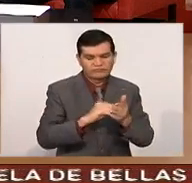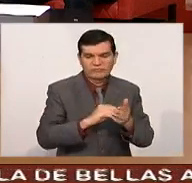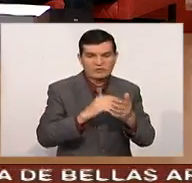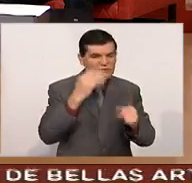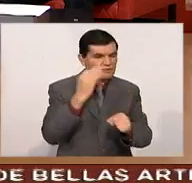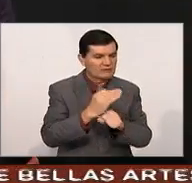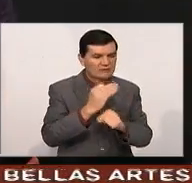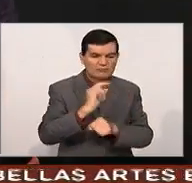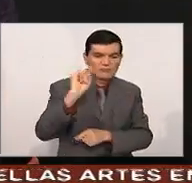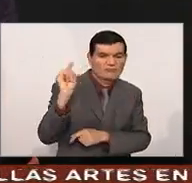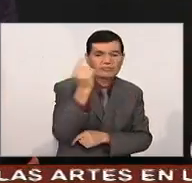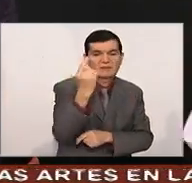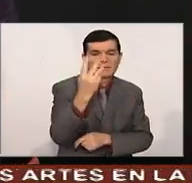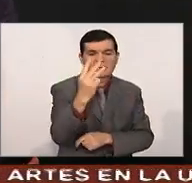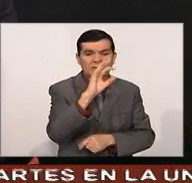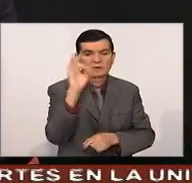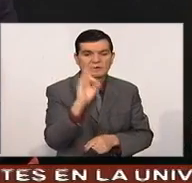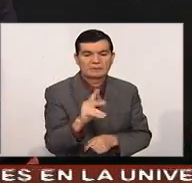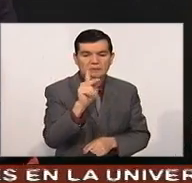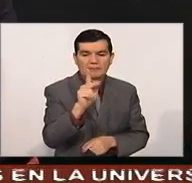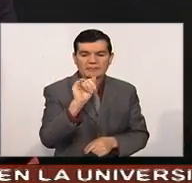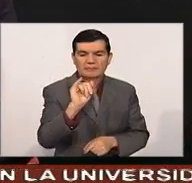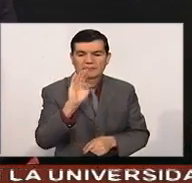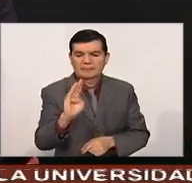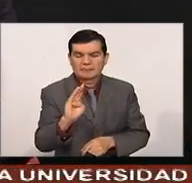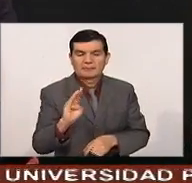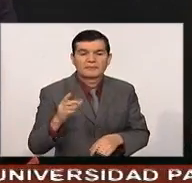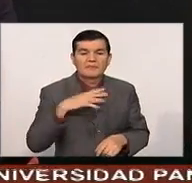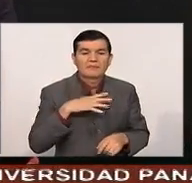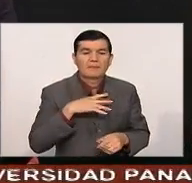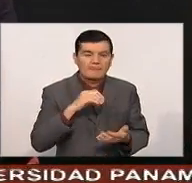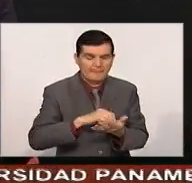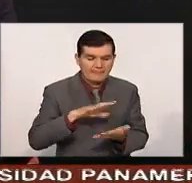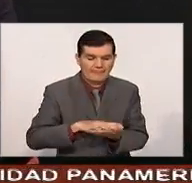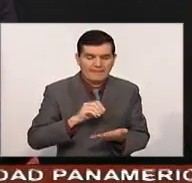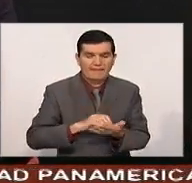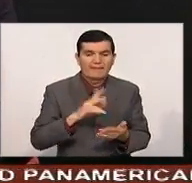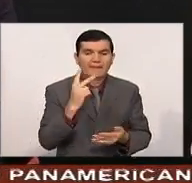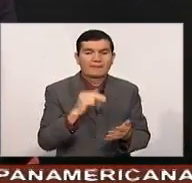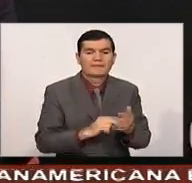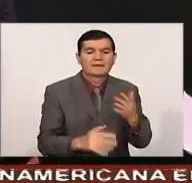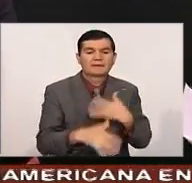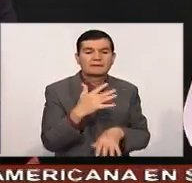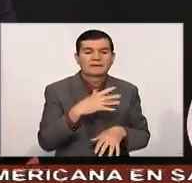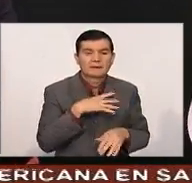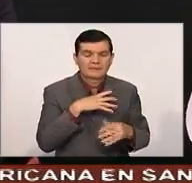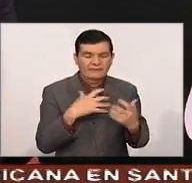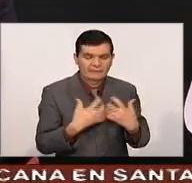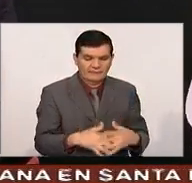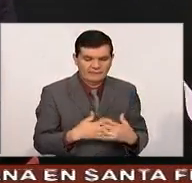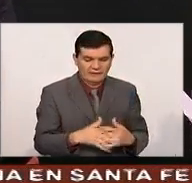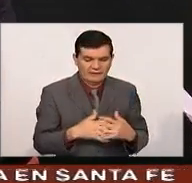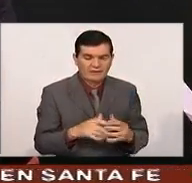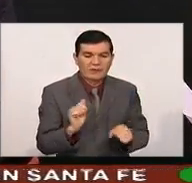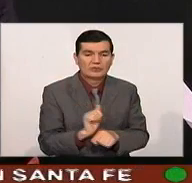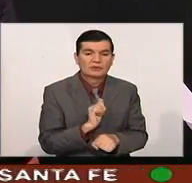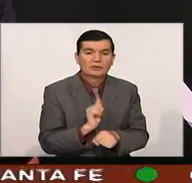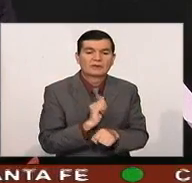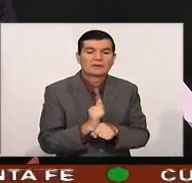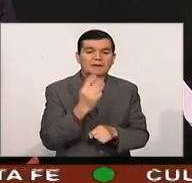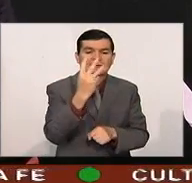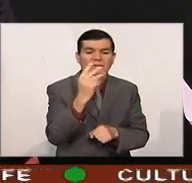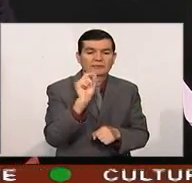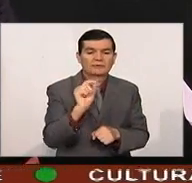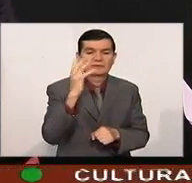el 3% del PIB. Según datos de 2015, y prácticamente estamos fabricando casi